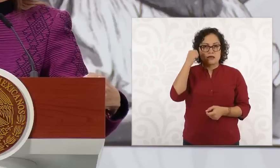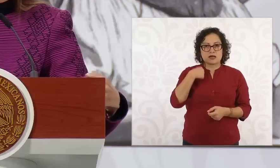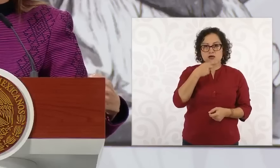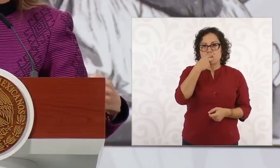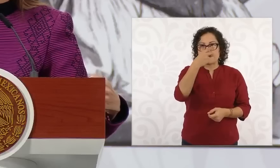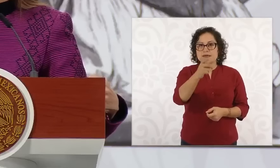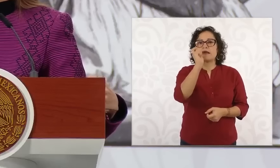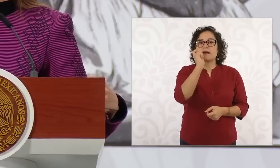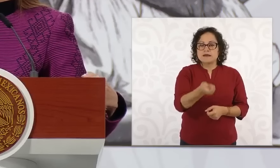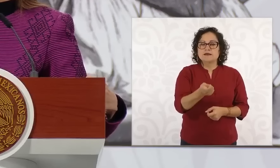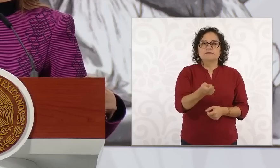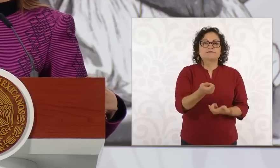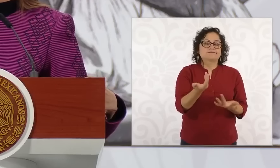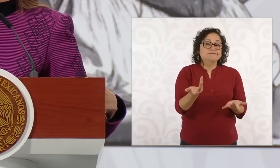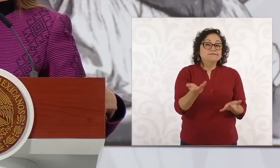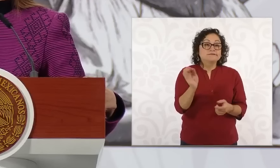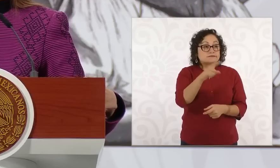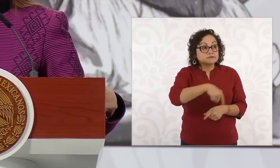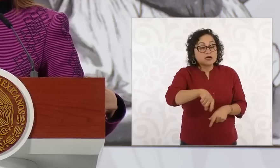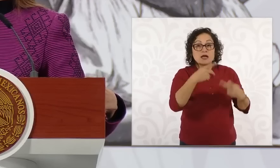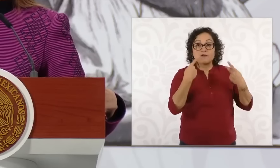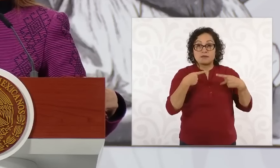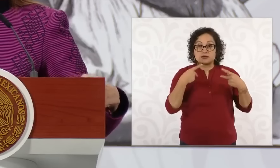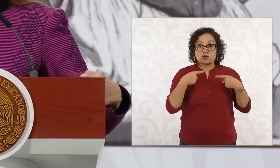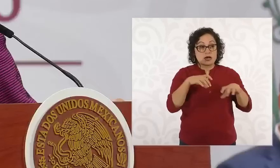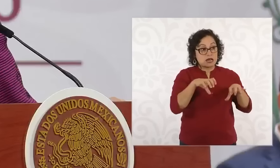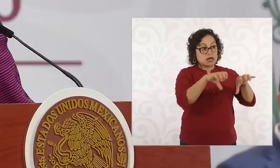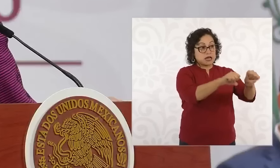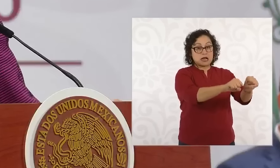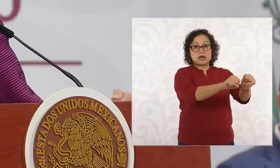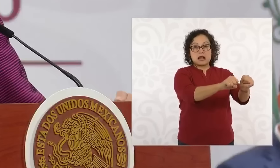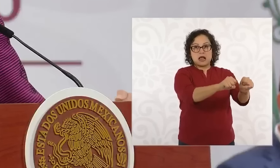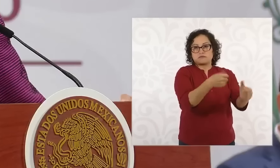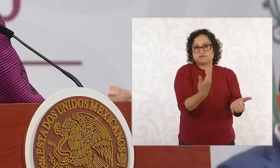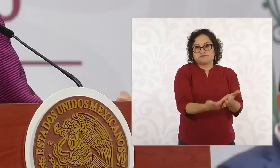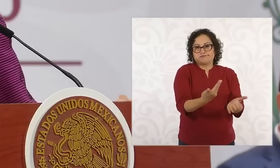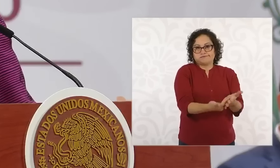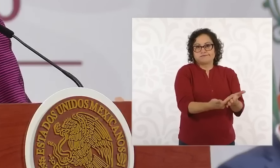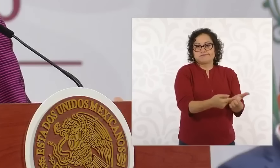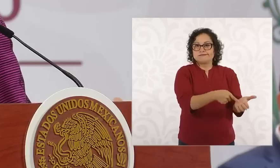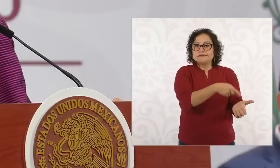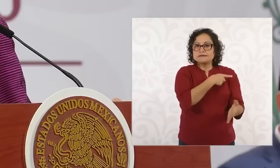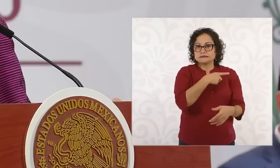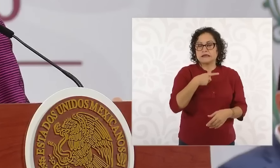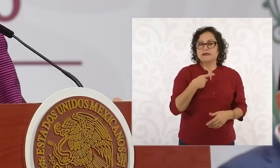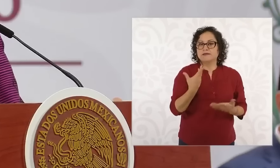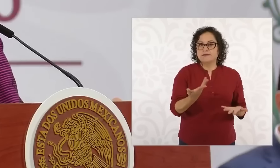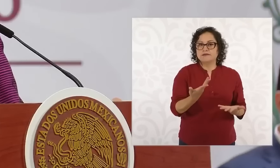tiene que haber pruebas, evidentemente, y el delito pues tiene que corresponder a las pruebas que se tienen,